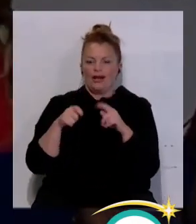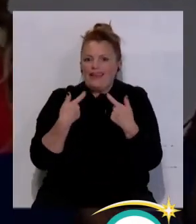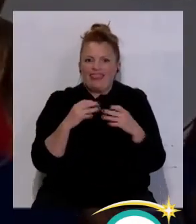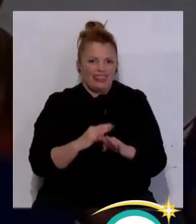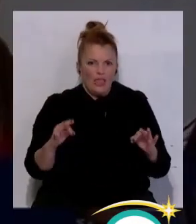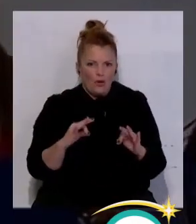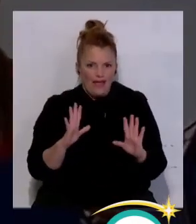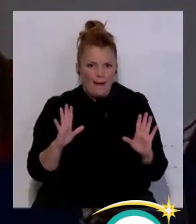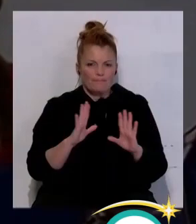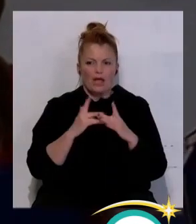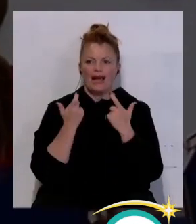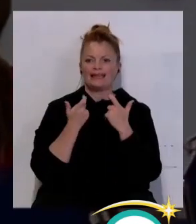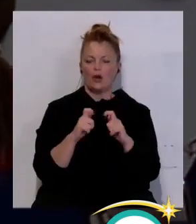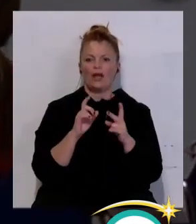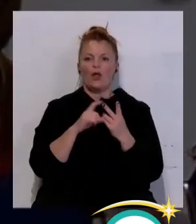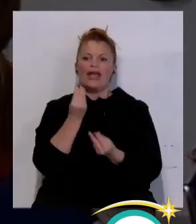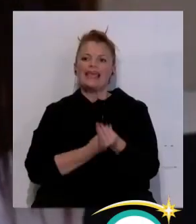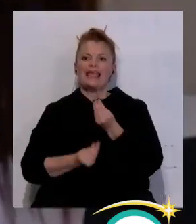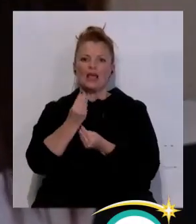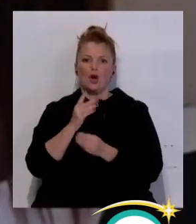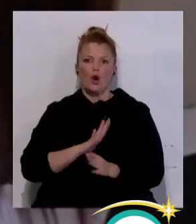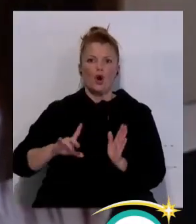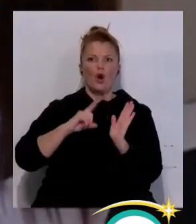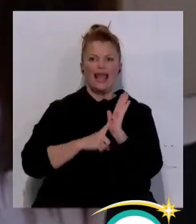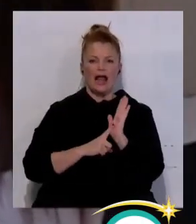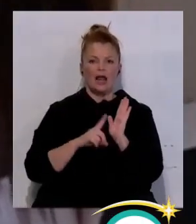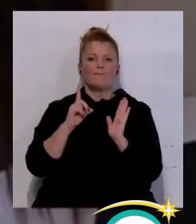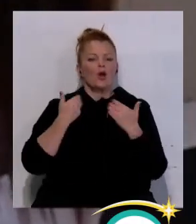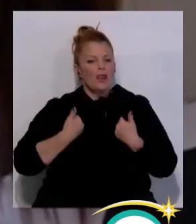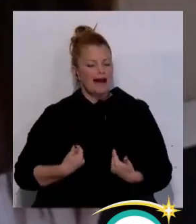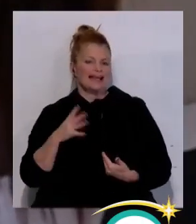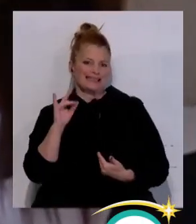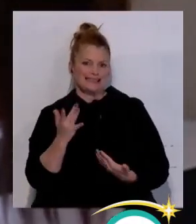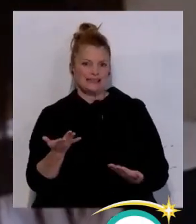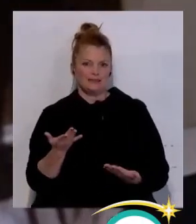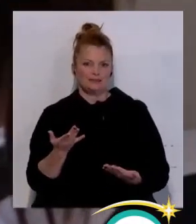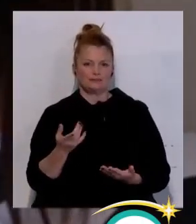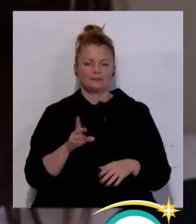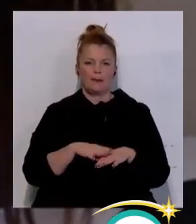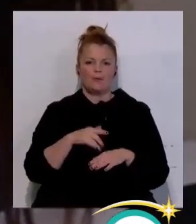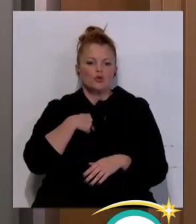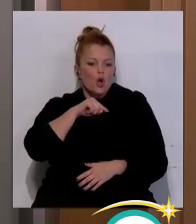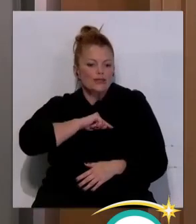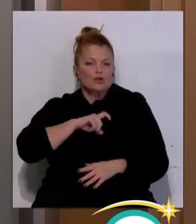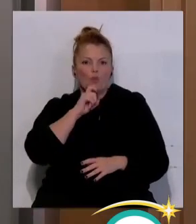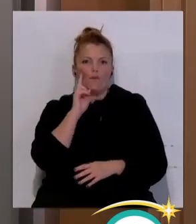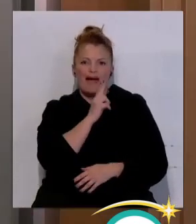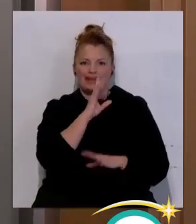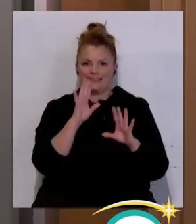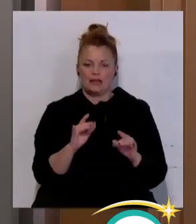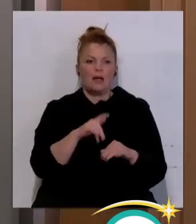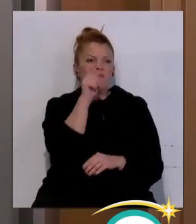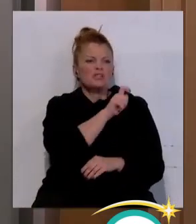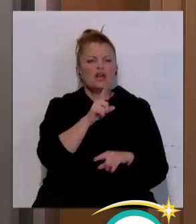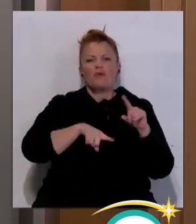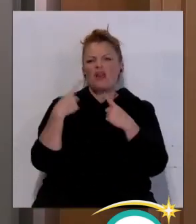categoría de hijo, digamos, a nivel legal, pero sí a nivel personal. porque tú lo sientes así. Habrá personas que no